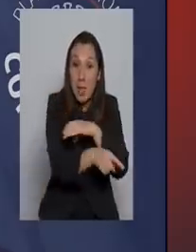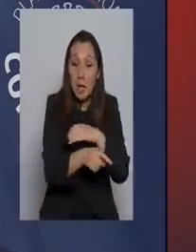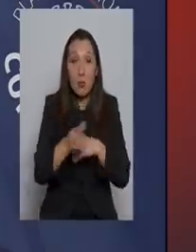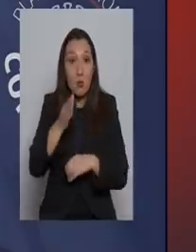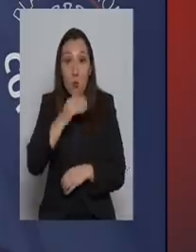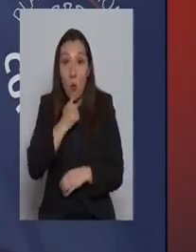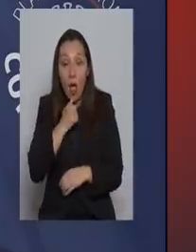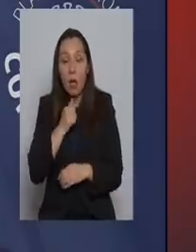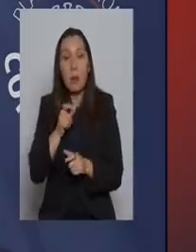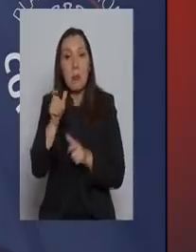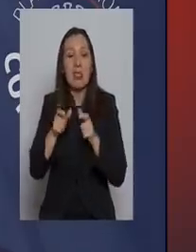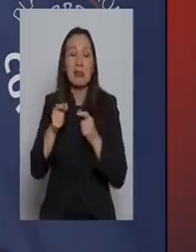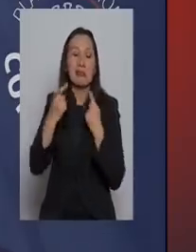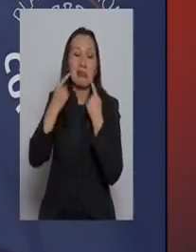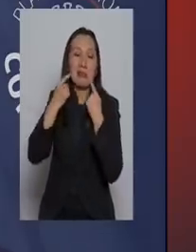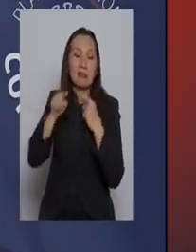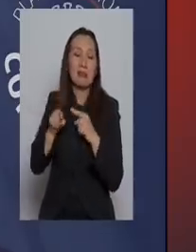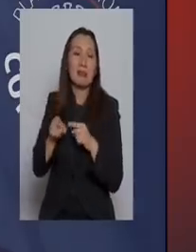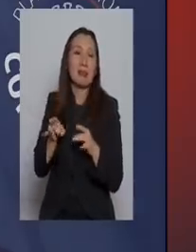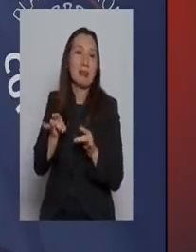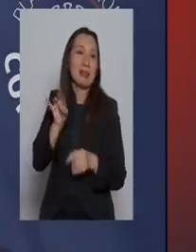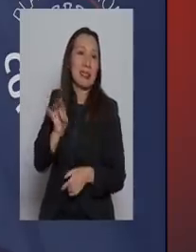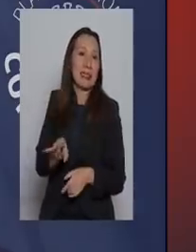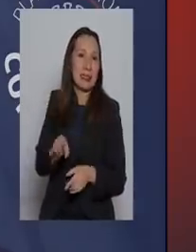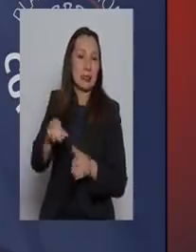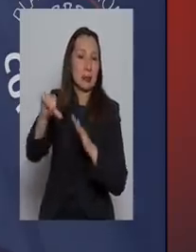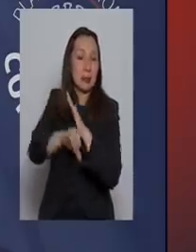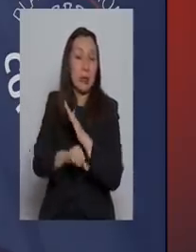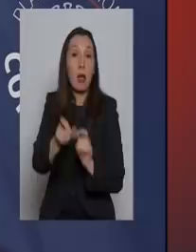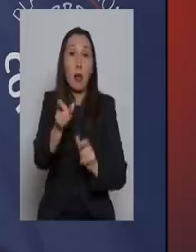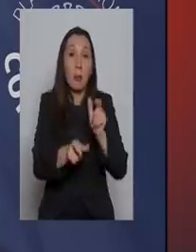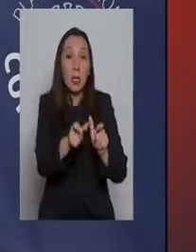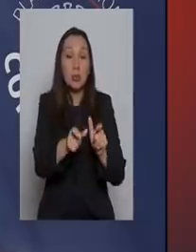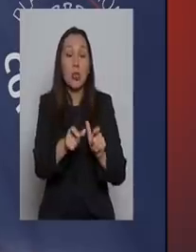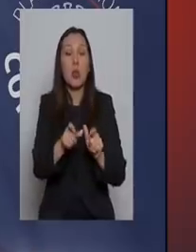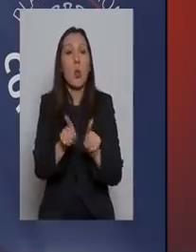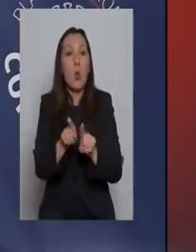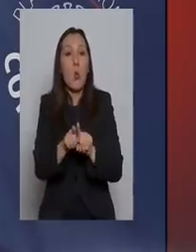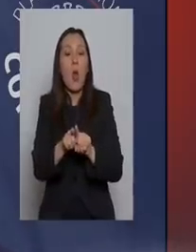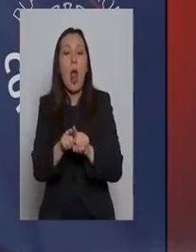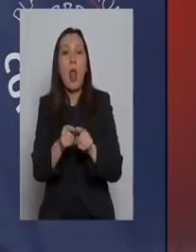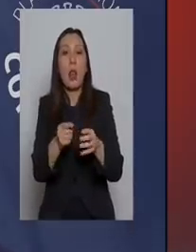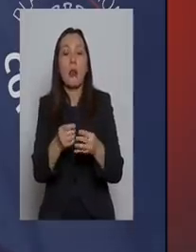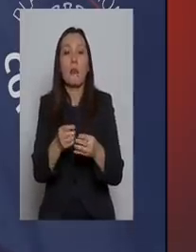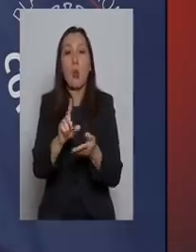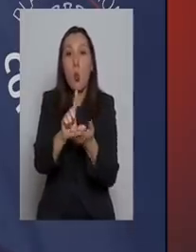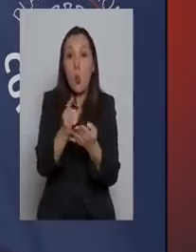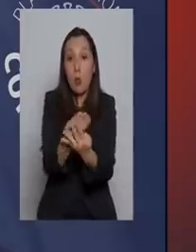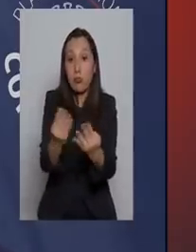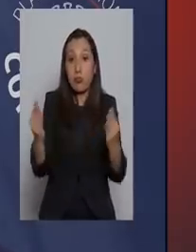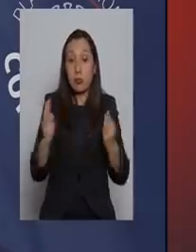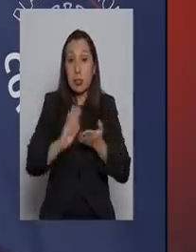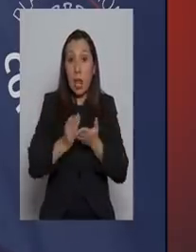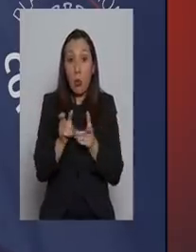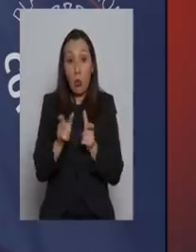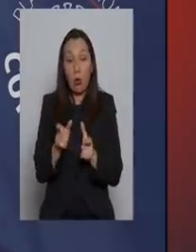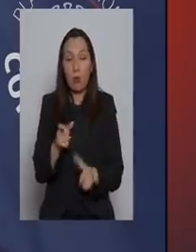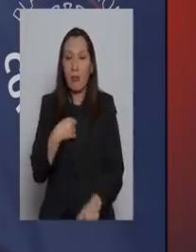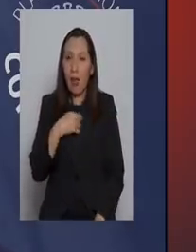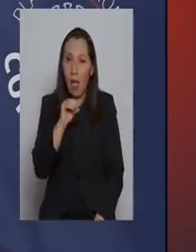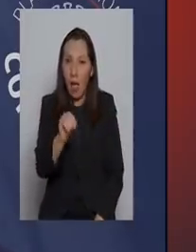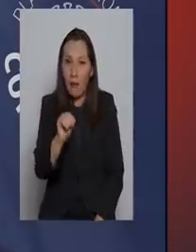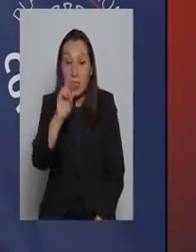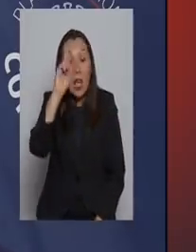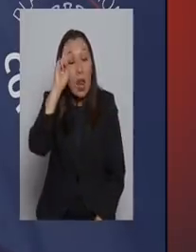personas que violen las cuarentenas, las personas que pasen a través de las barreras sanitarias, quiero